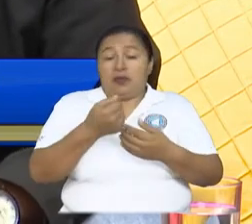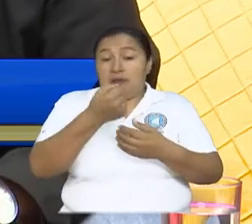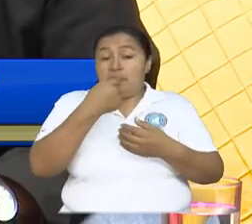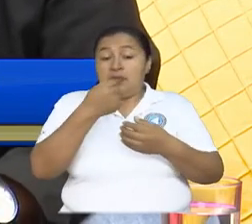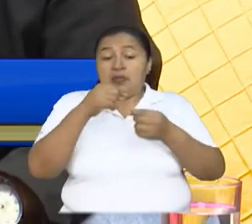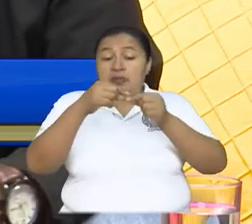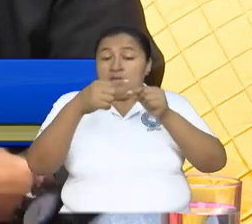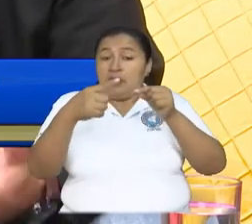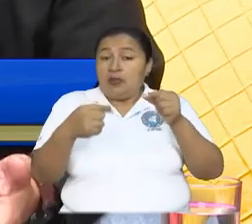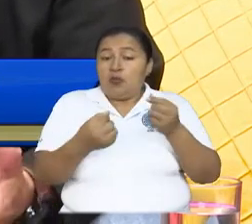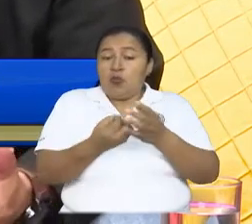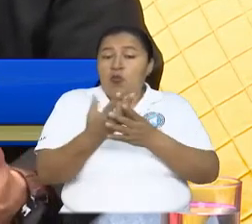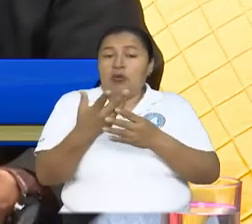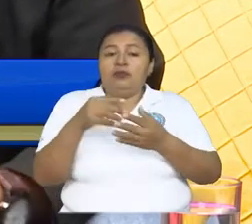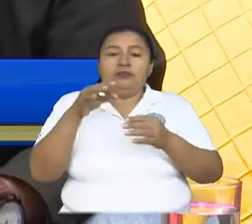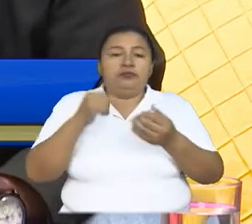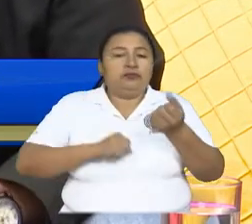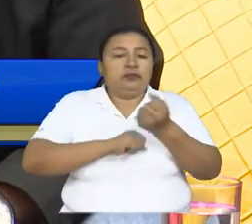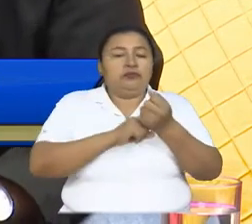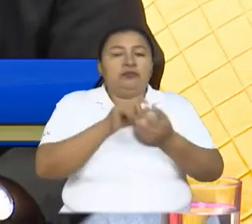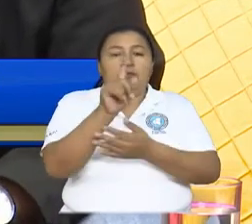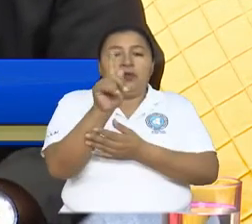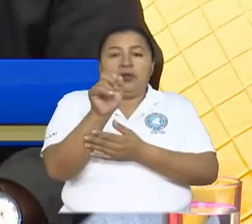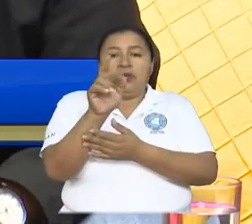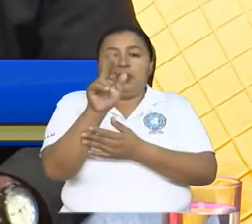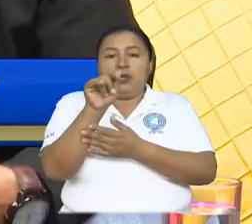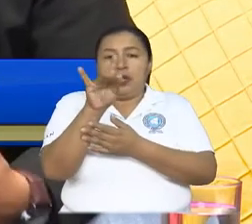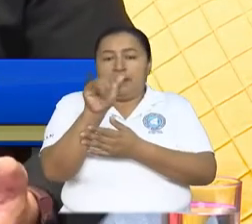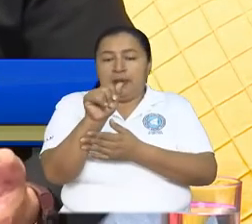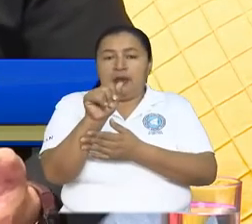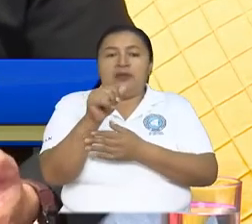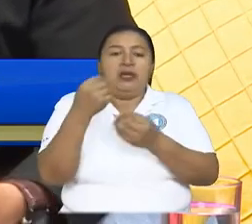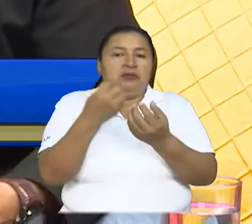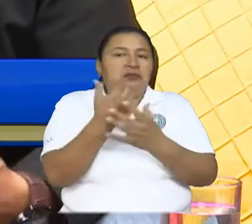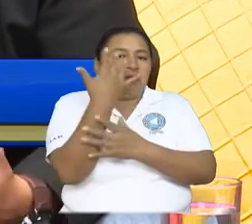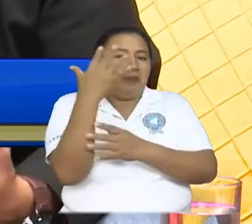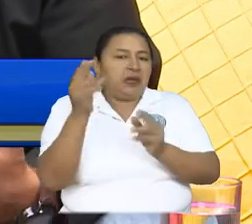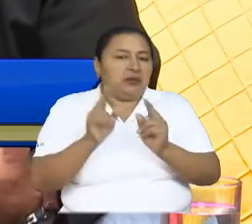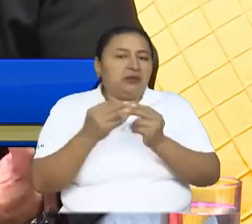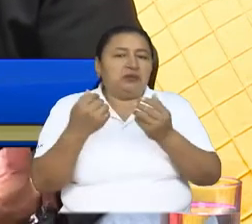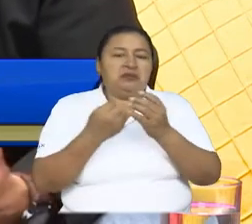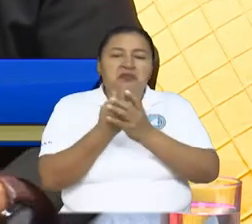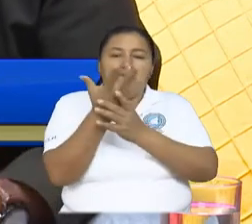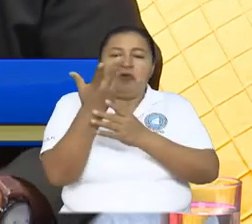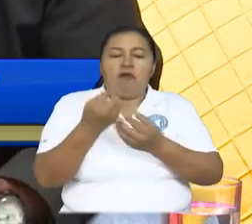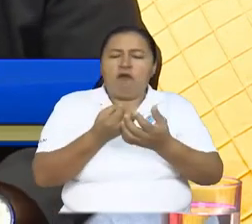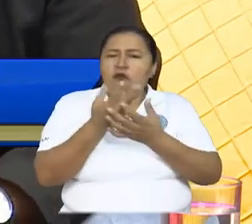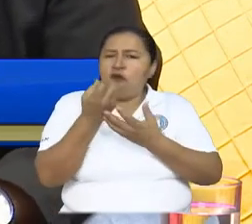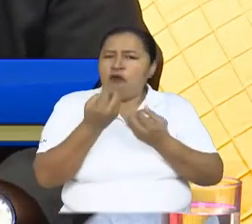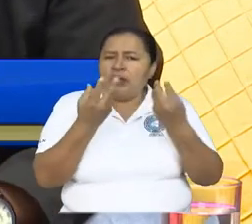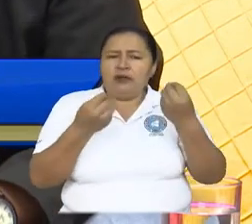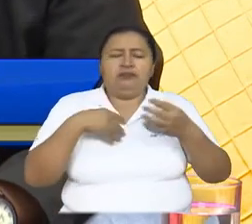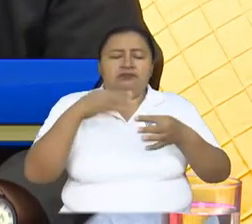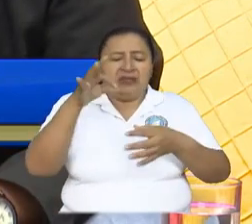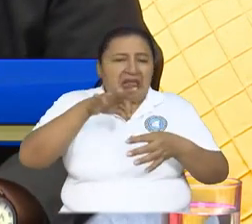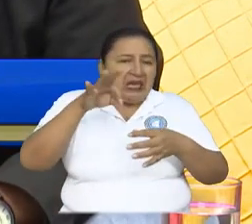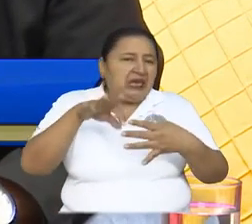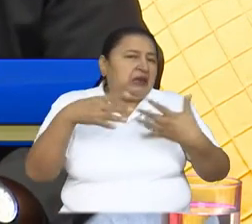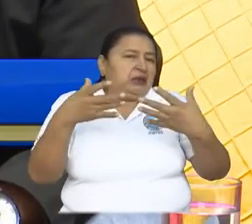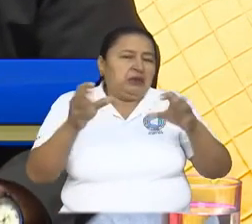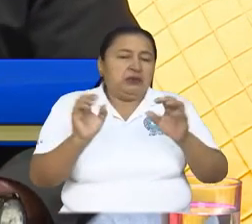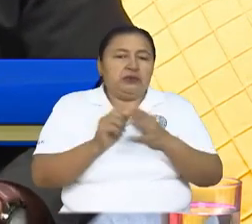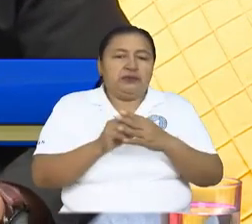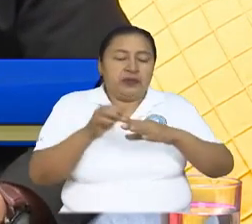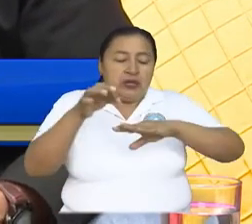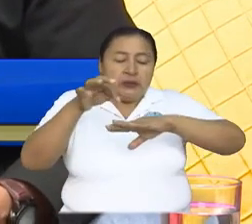y terapias complementarias que la medicina a través de terapia de flores verdad la